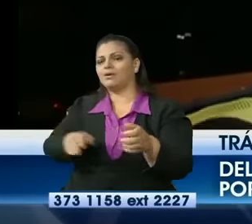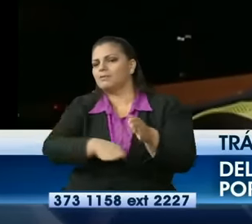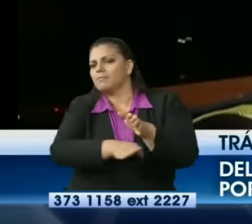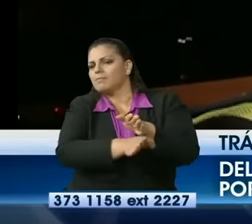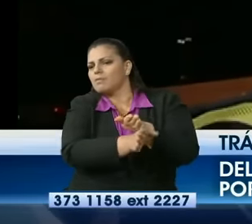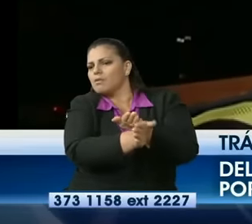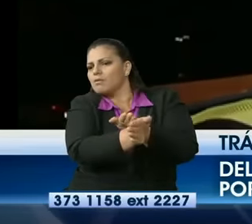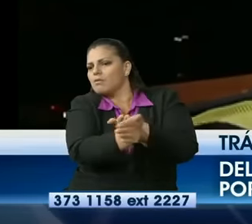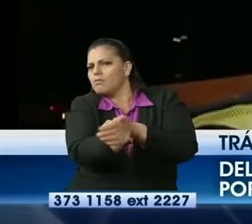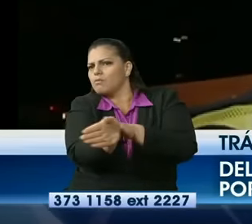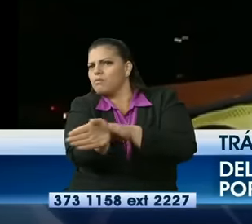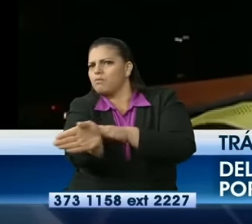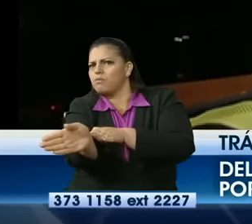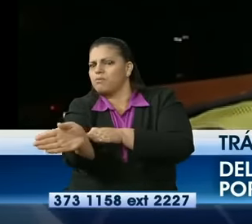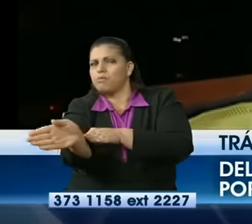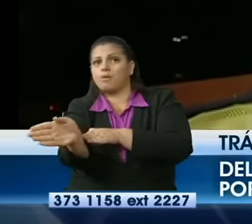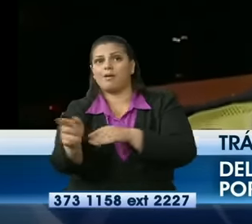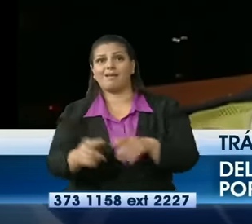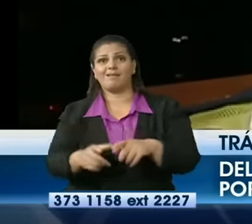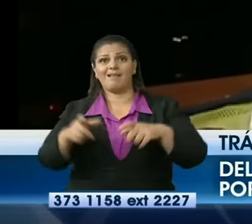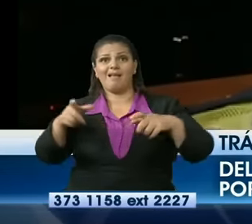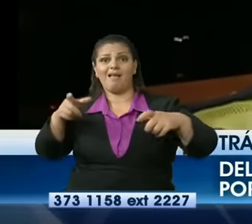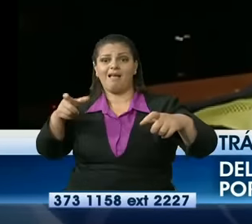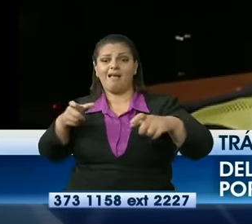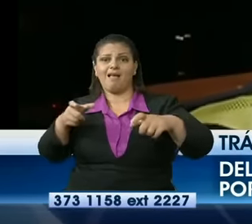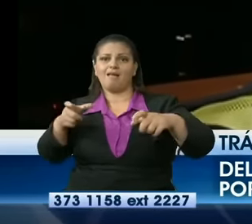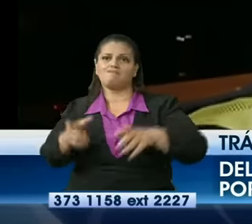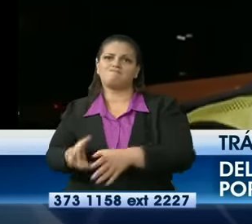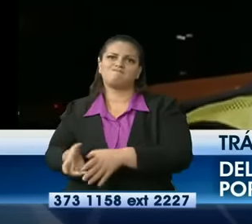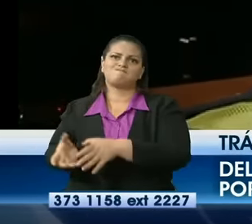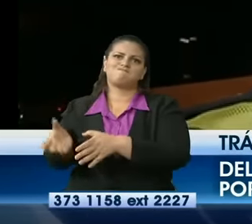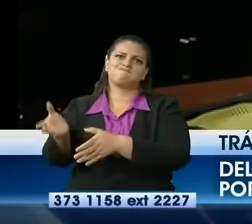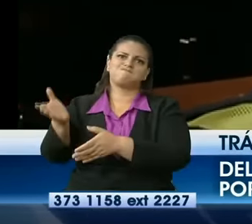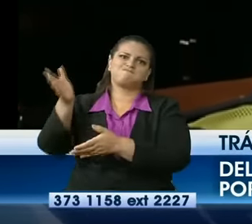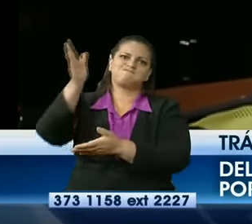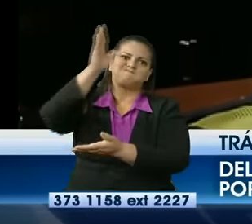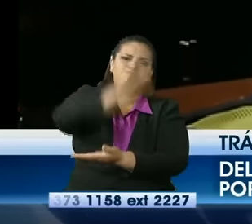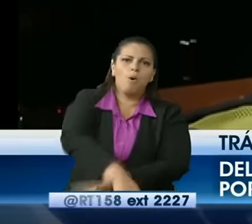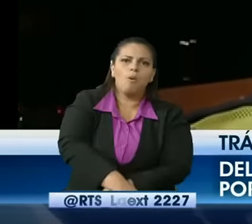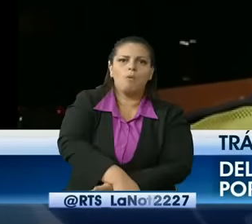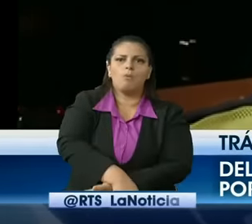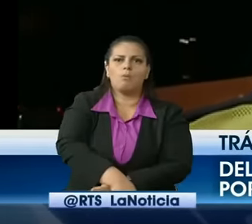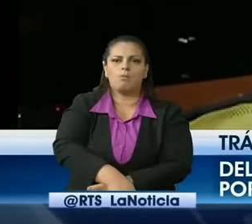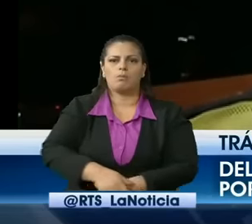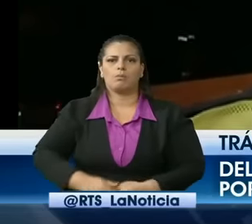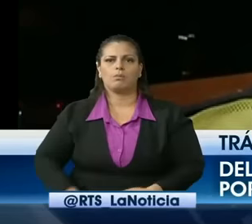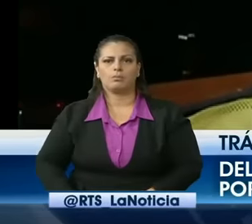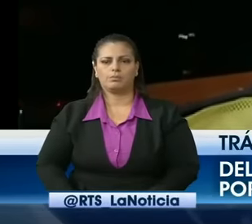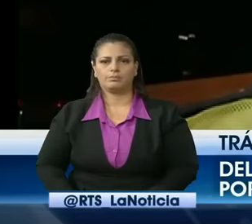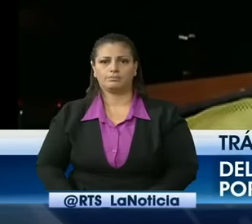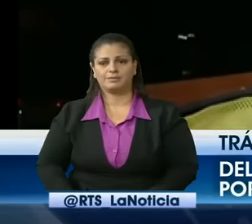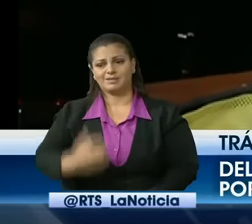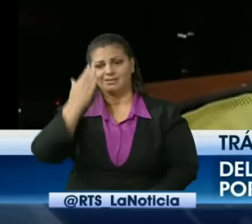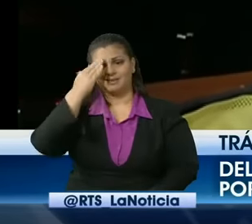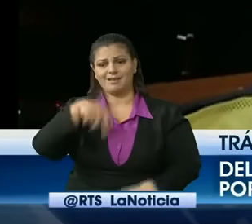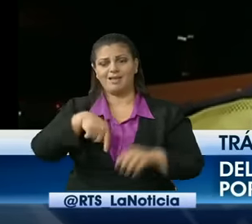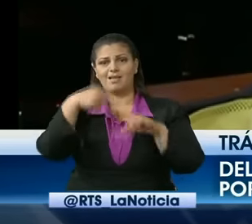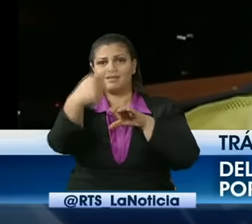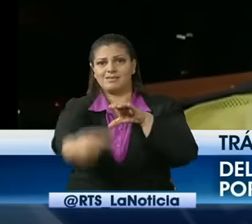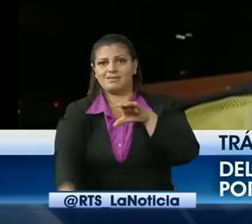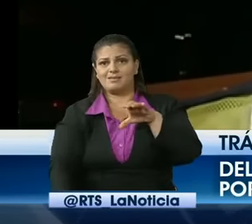avenida. Mientras que en la avenida principal del Trinipuerto, en el suroeste de la urbe, un tráiler sufrió